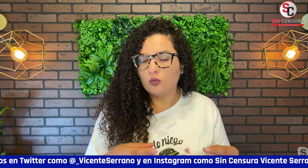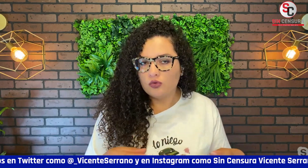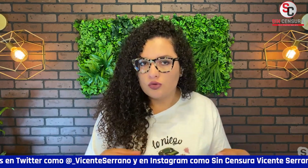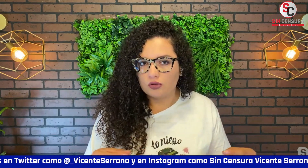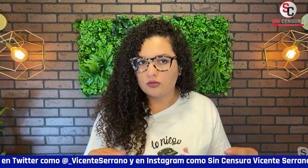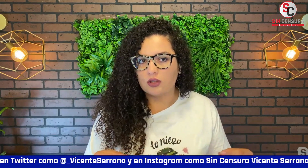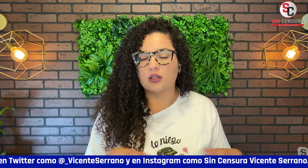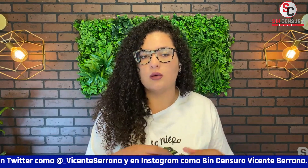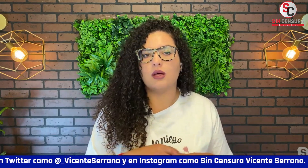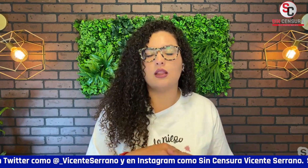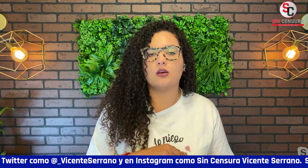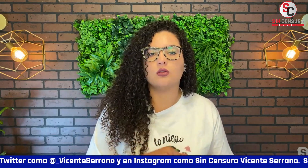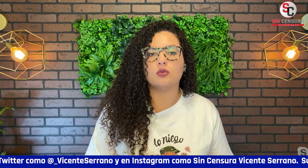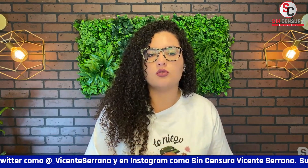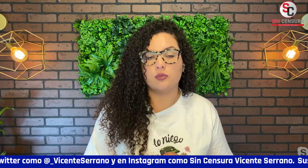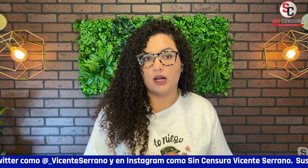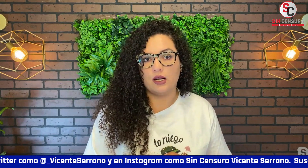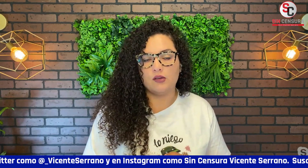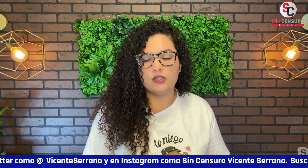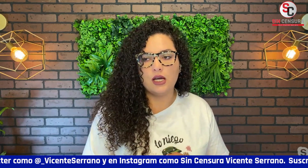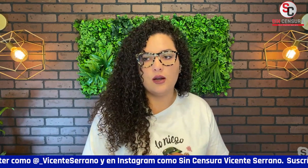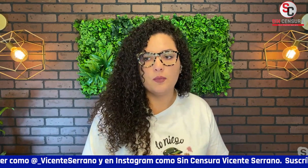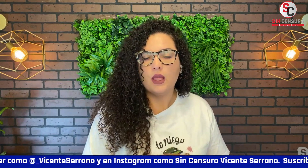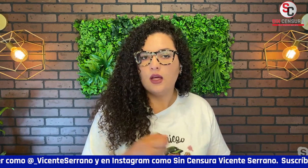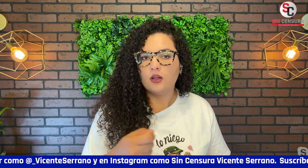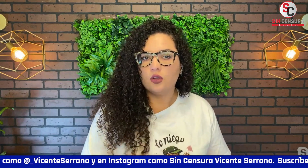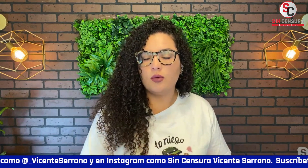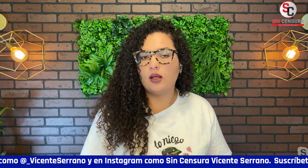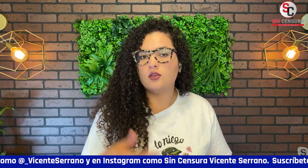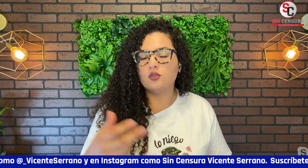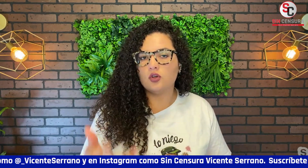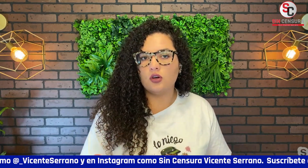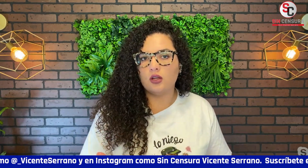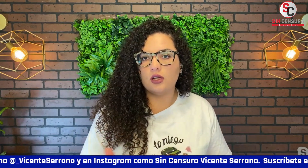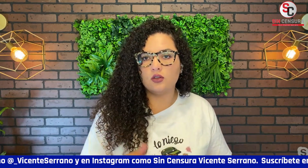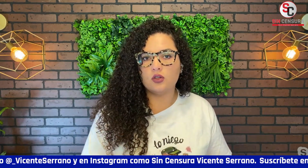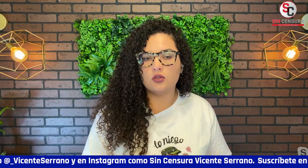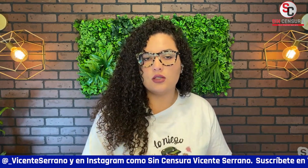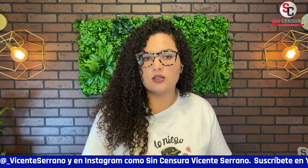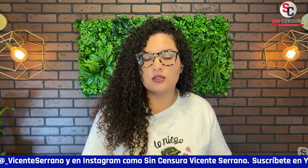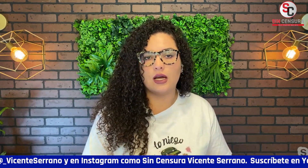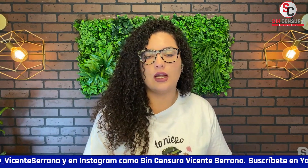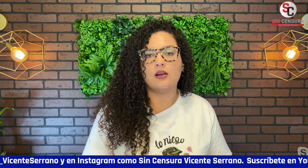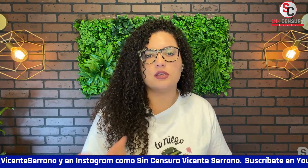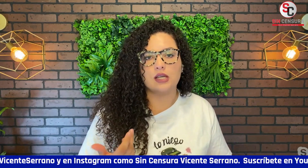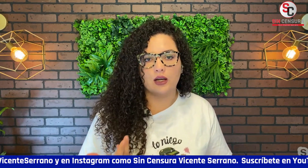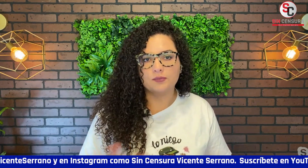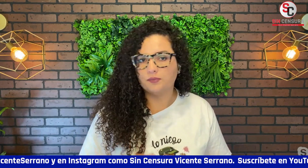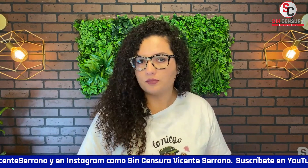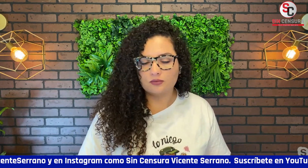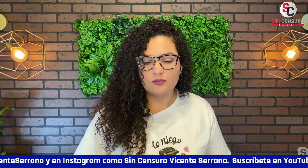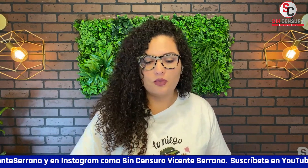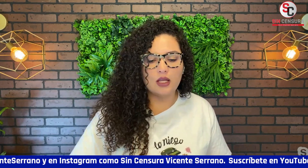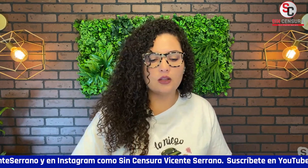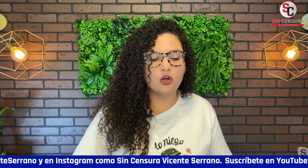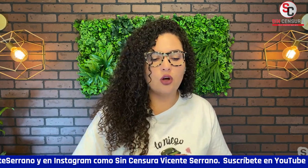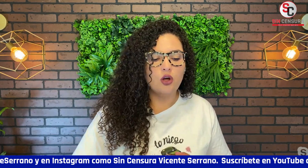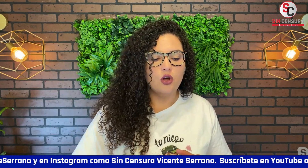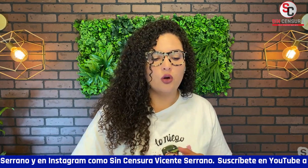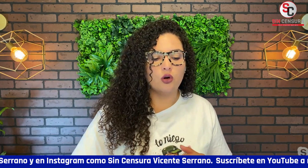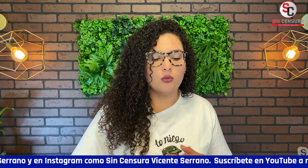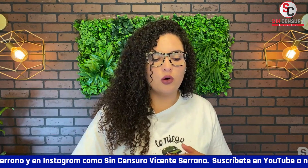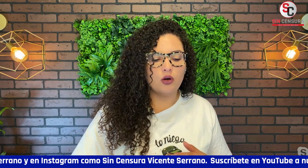alargó mucho el tema de cómo separar al fiscal. Toma la decisión y entonces sacan al fiscal.